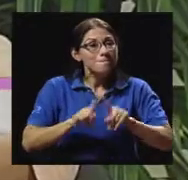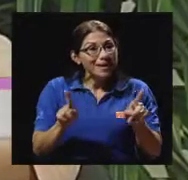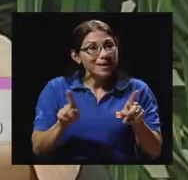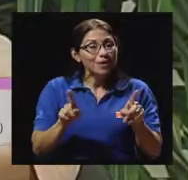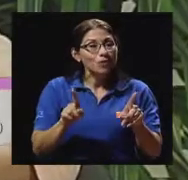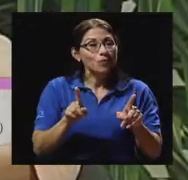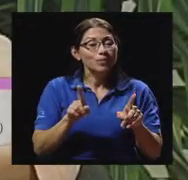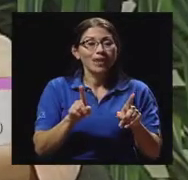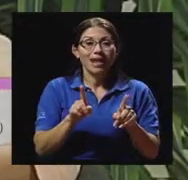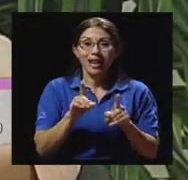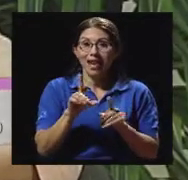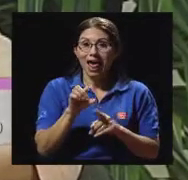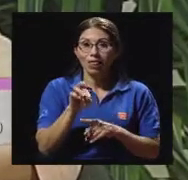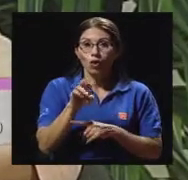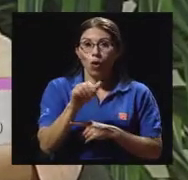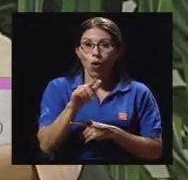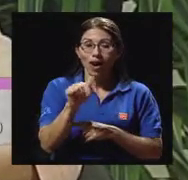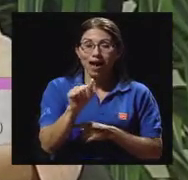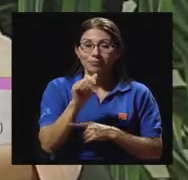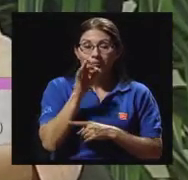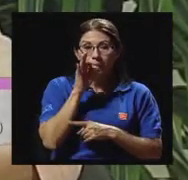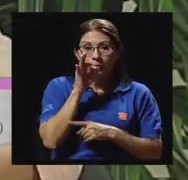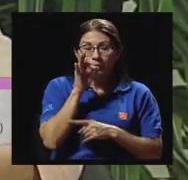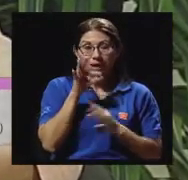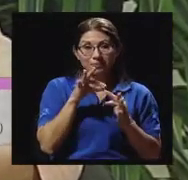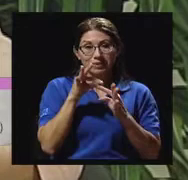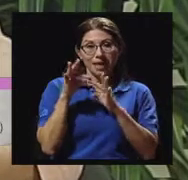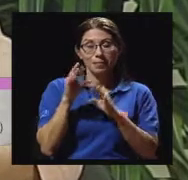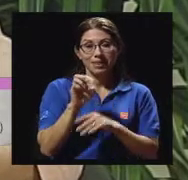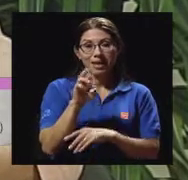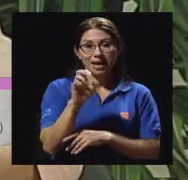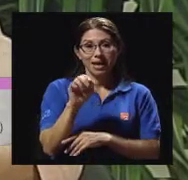la droga, sobre todo el crack, en el caso